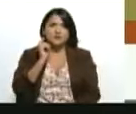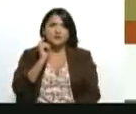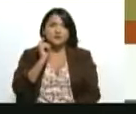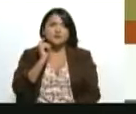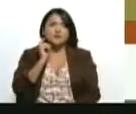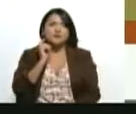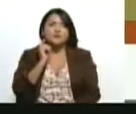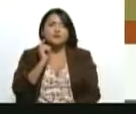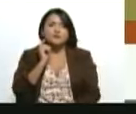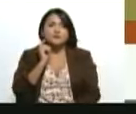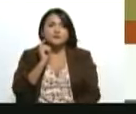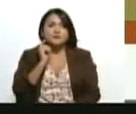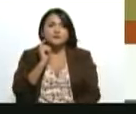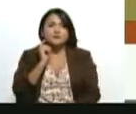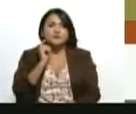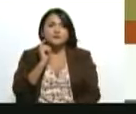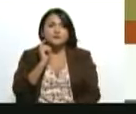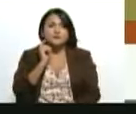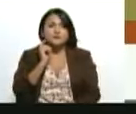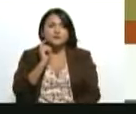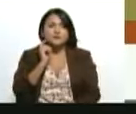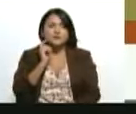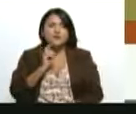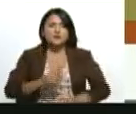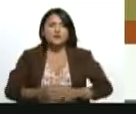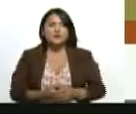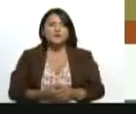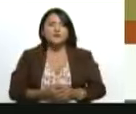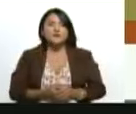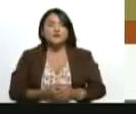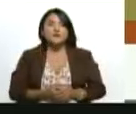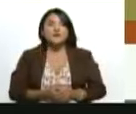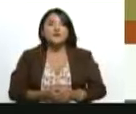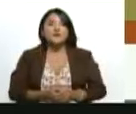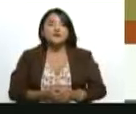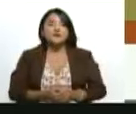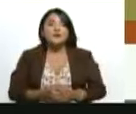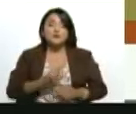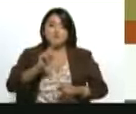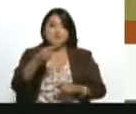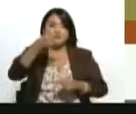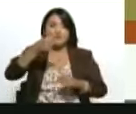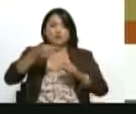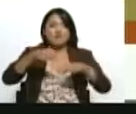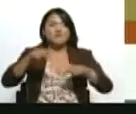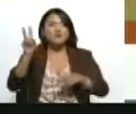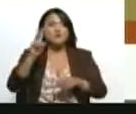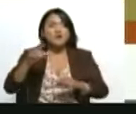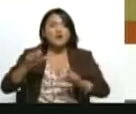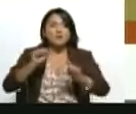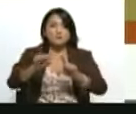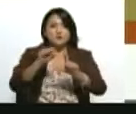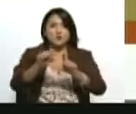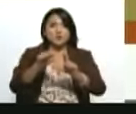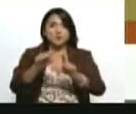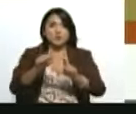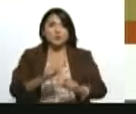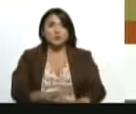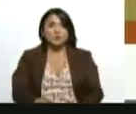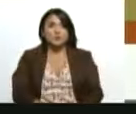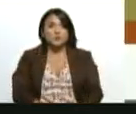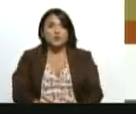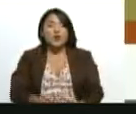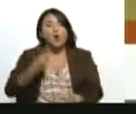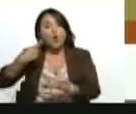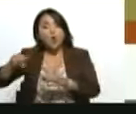Partido Socialista Unido de Venezuela. Ahora, tenemos los partidos aliados, hay